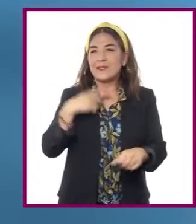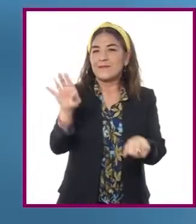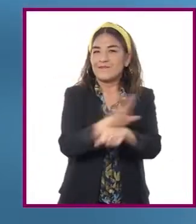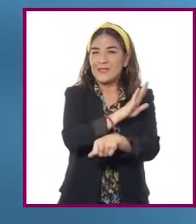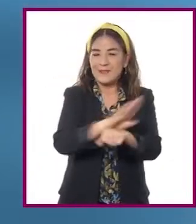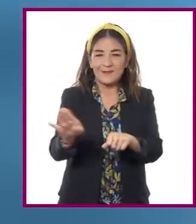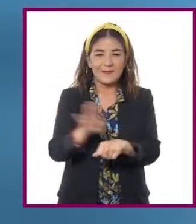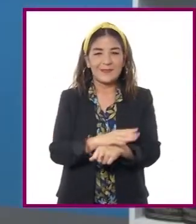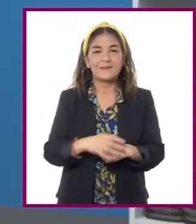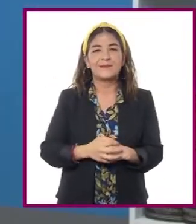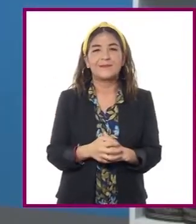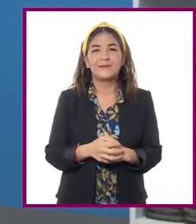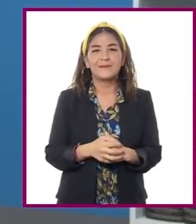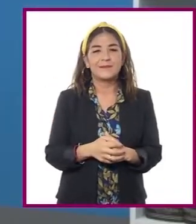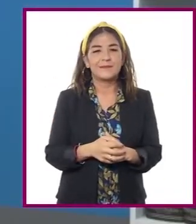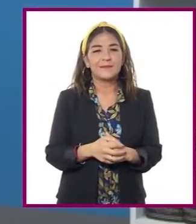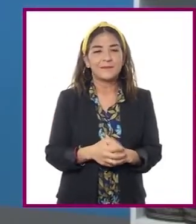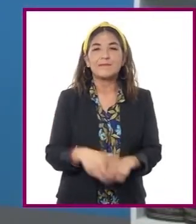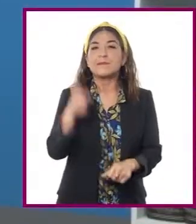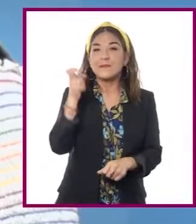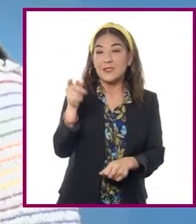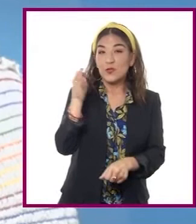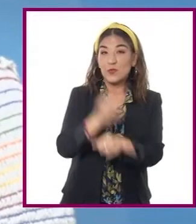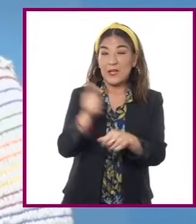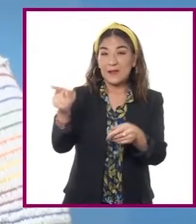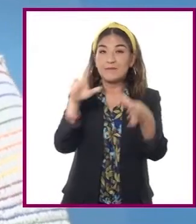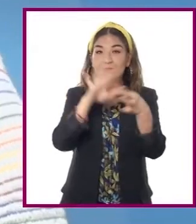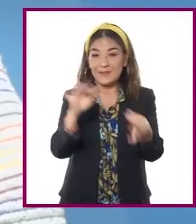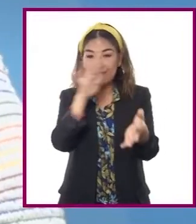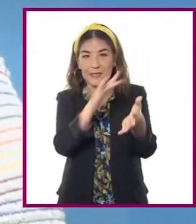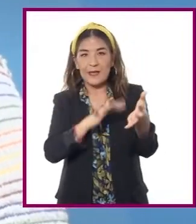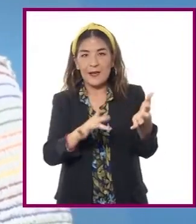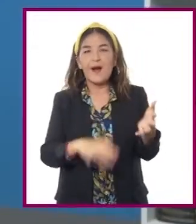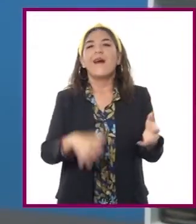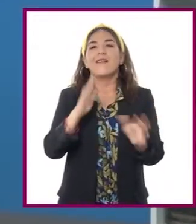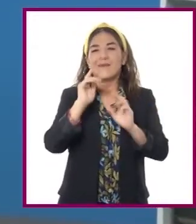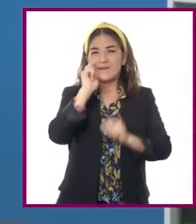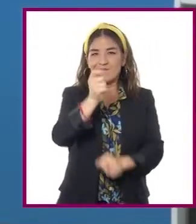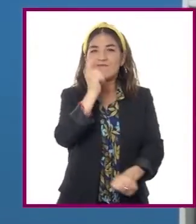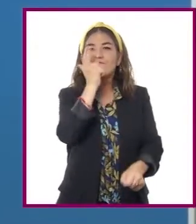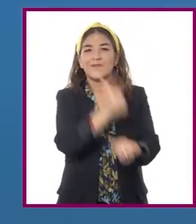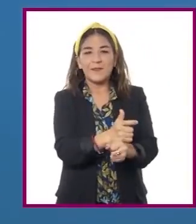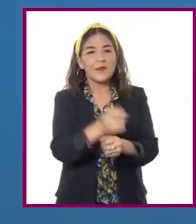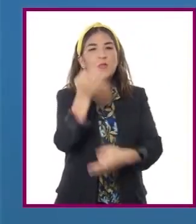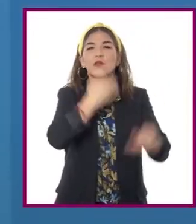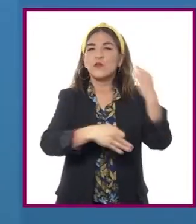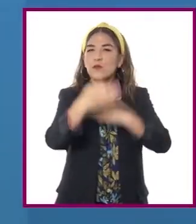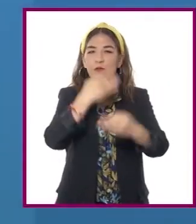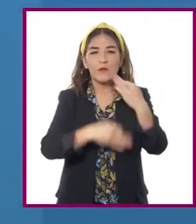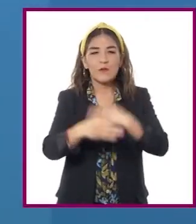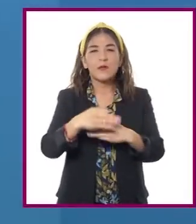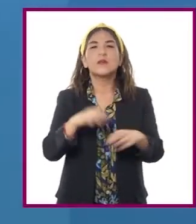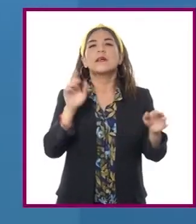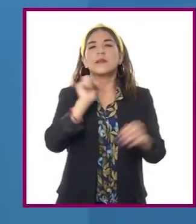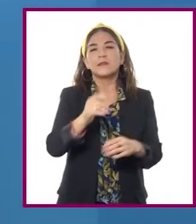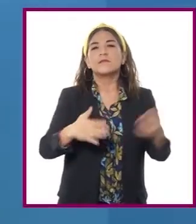beneficiados. Con esto que acabas de leer, nos damos cuenta que todas y todos gozamos del derecho de